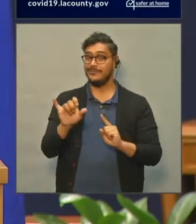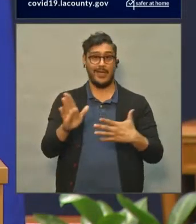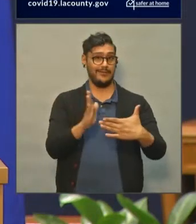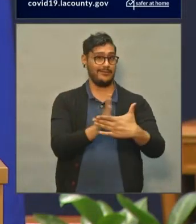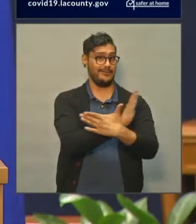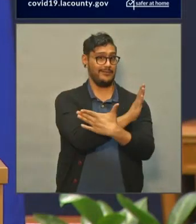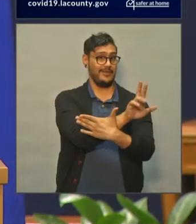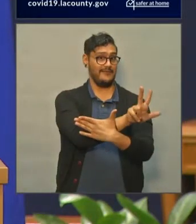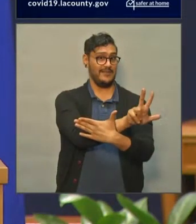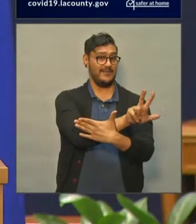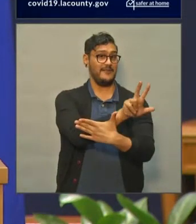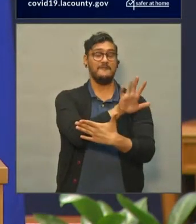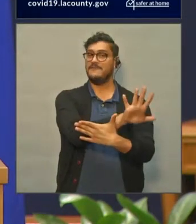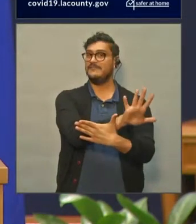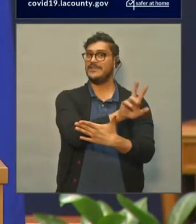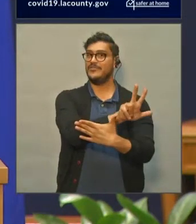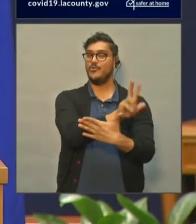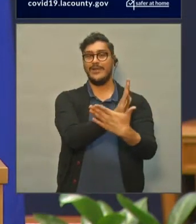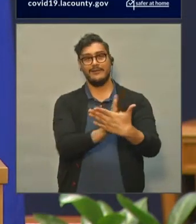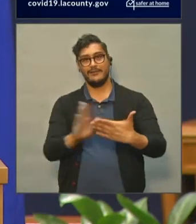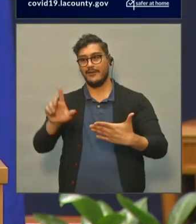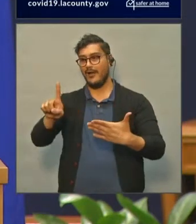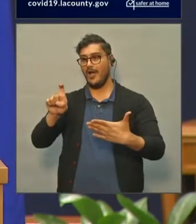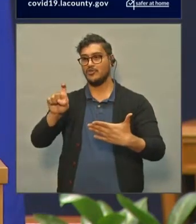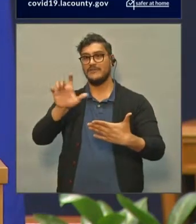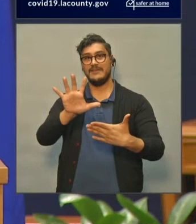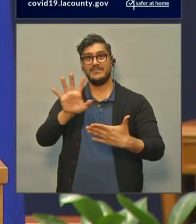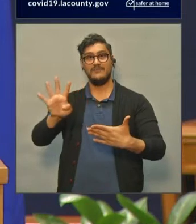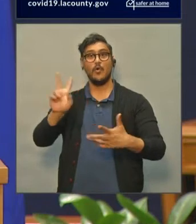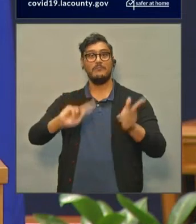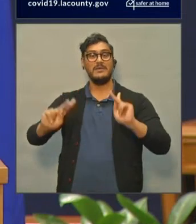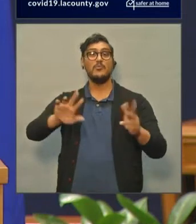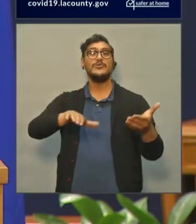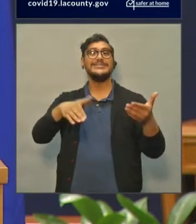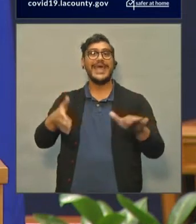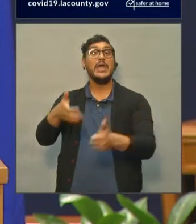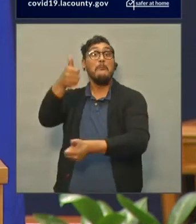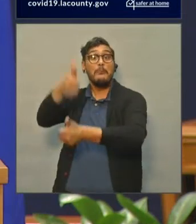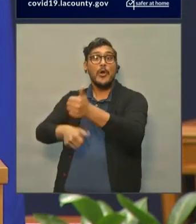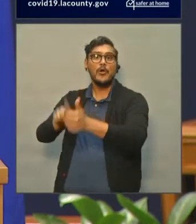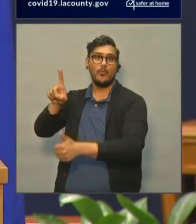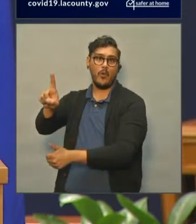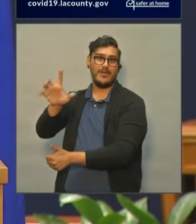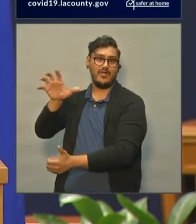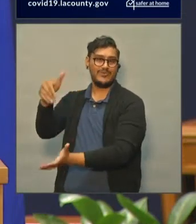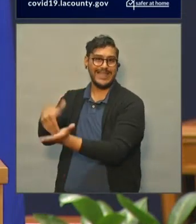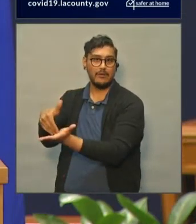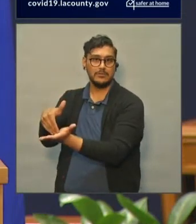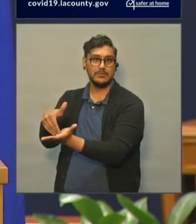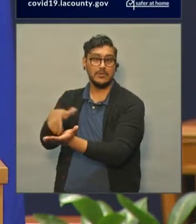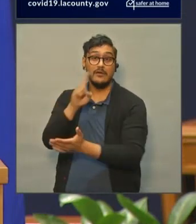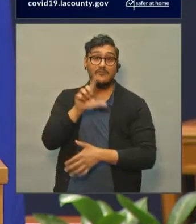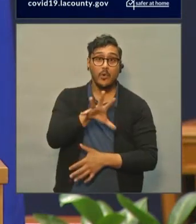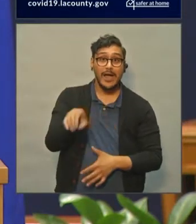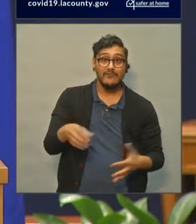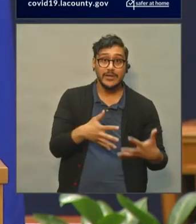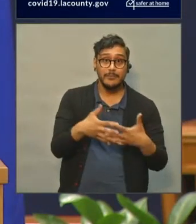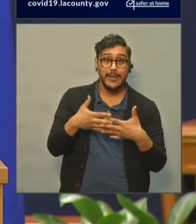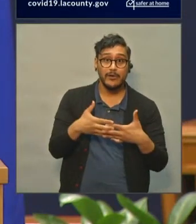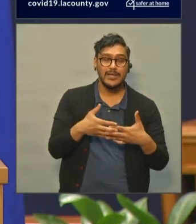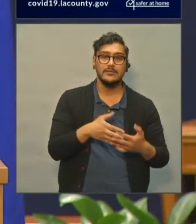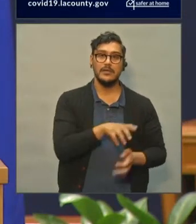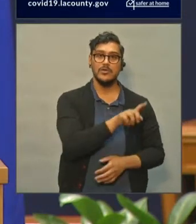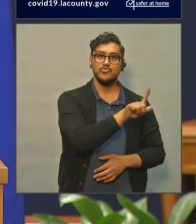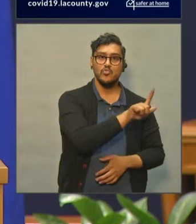y 154 por cada 100,000 personas. Para los afroamericanos, la tasa de mortalidad es